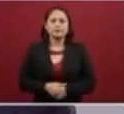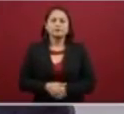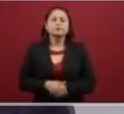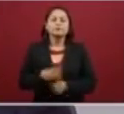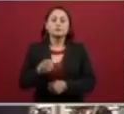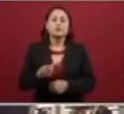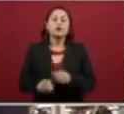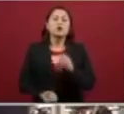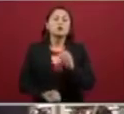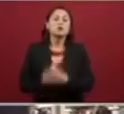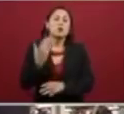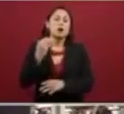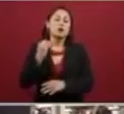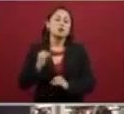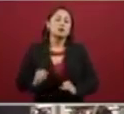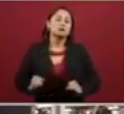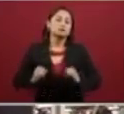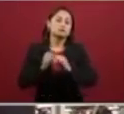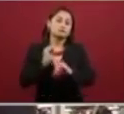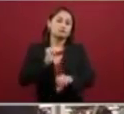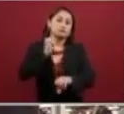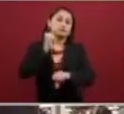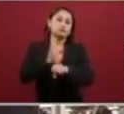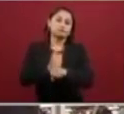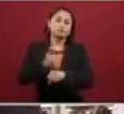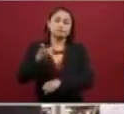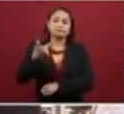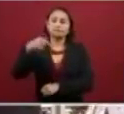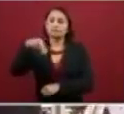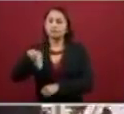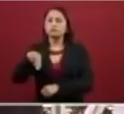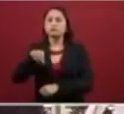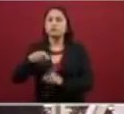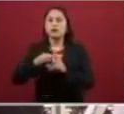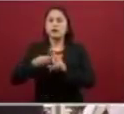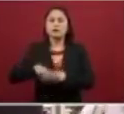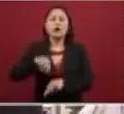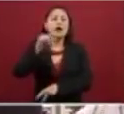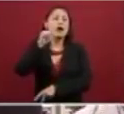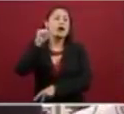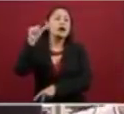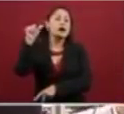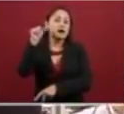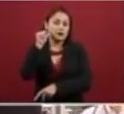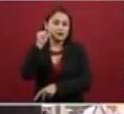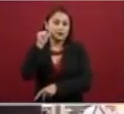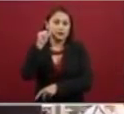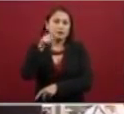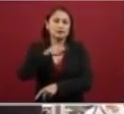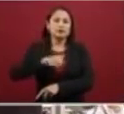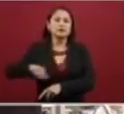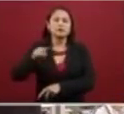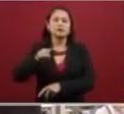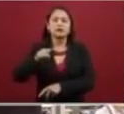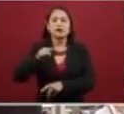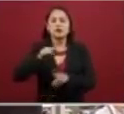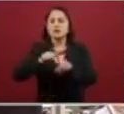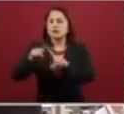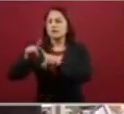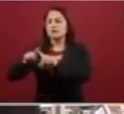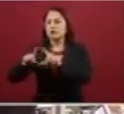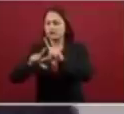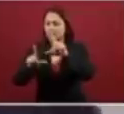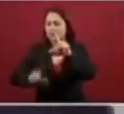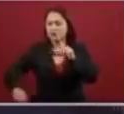inició ayer sus operaciones para atender 150 regiones del país